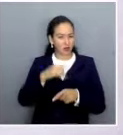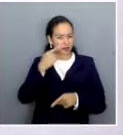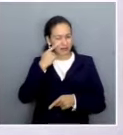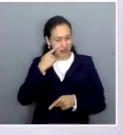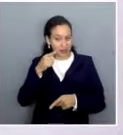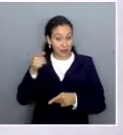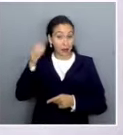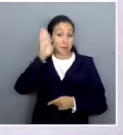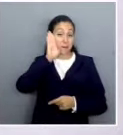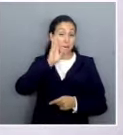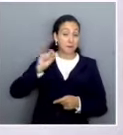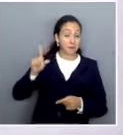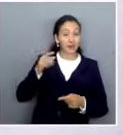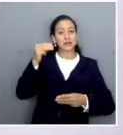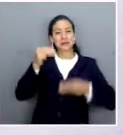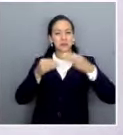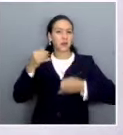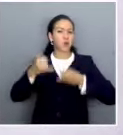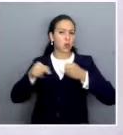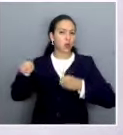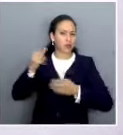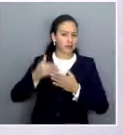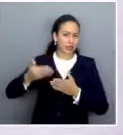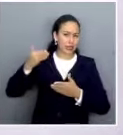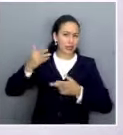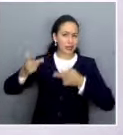de los magistrados, de los ministros,